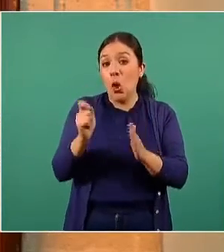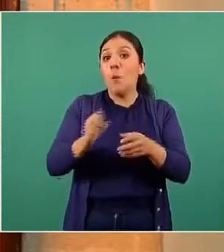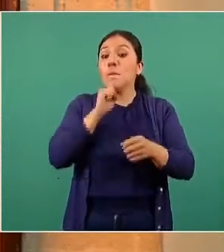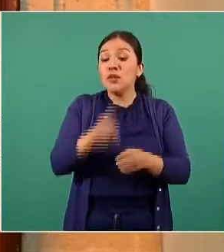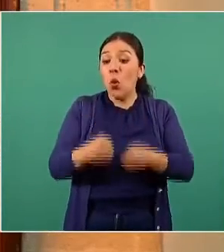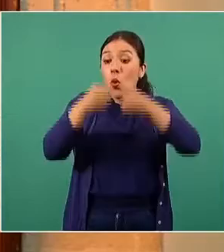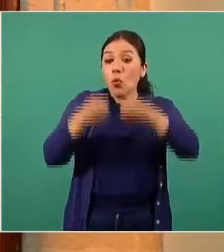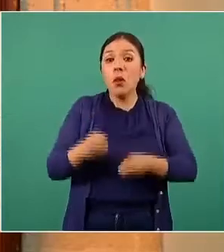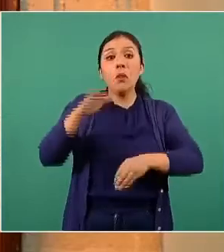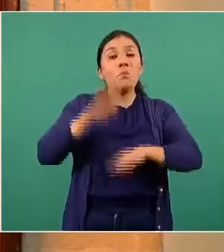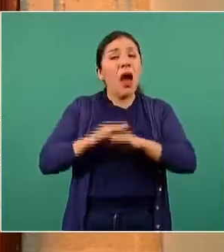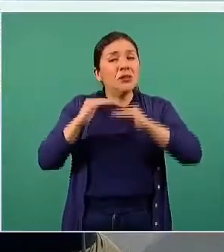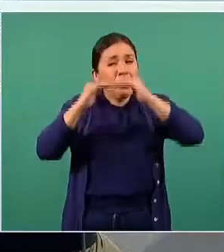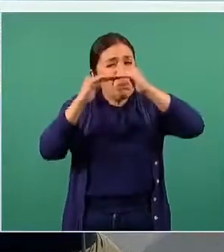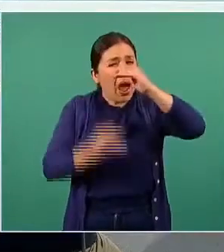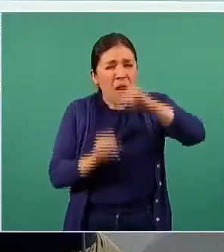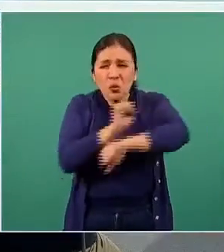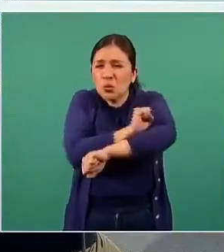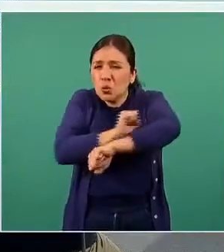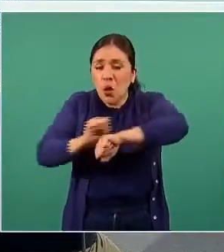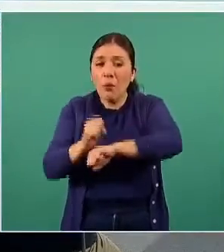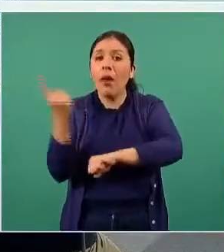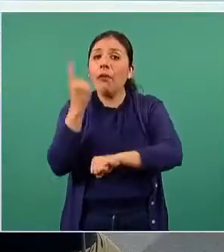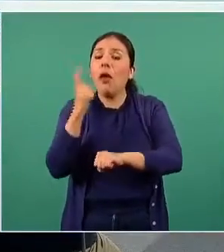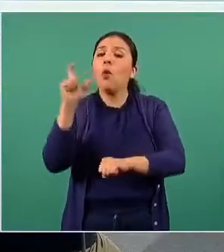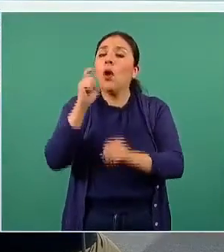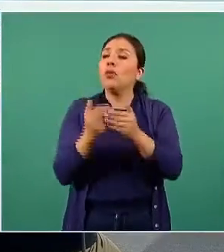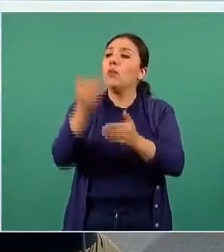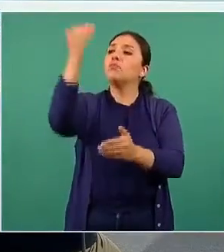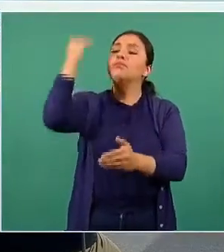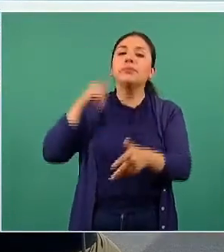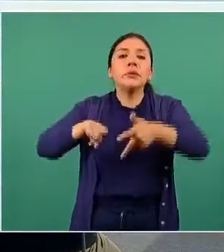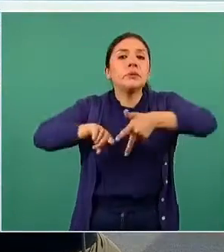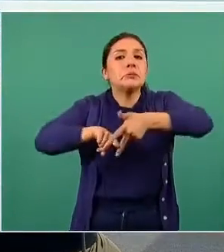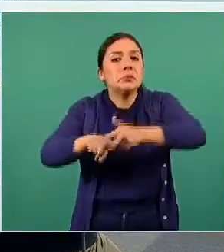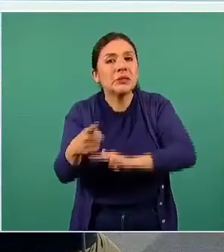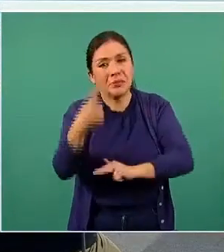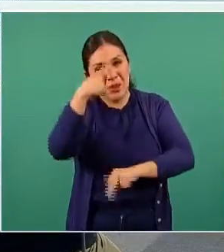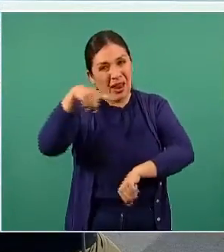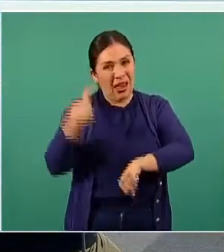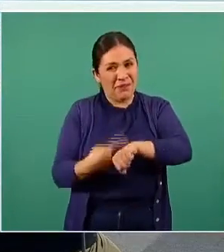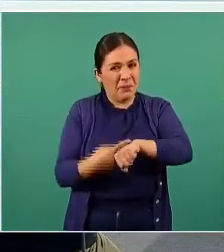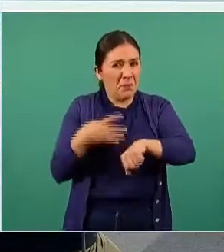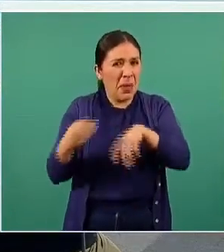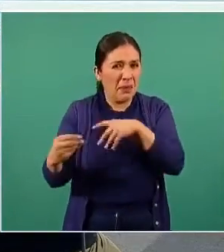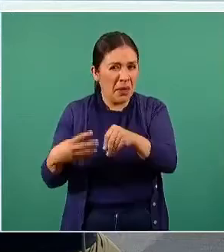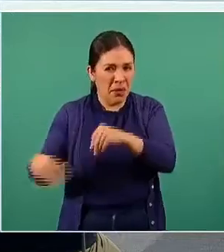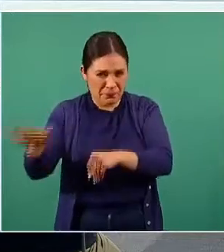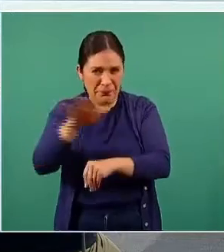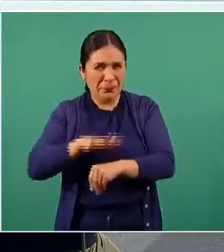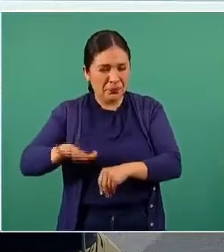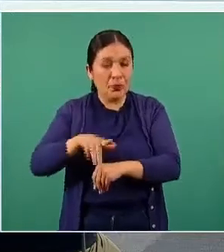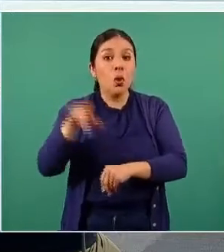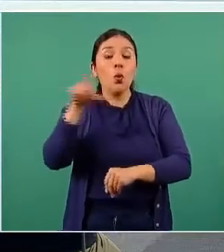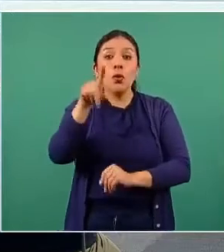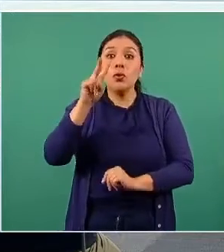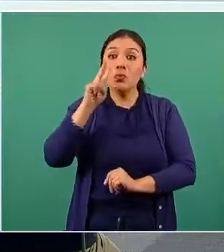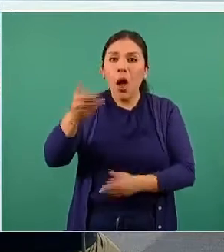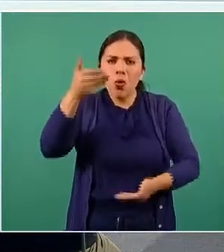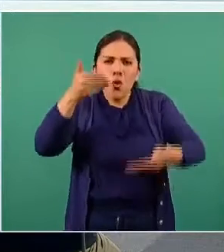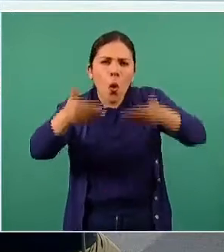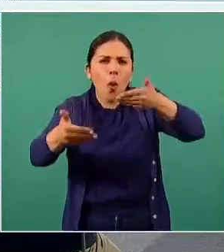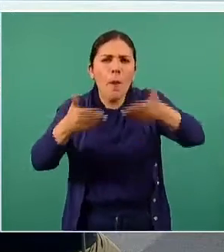ocupación pues más bajos desde que iniciamos obviamente con la epidemia. Inclusive cuando los comparamos y vemos de aquellos